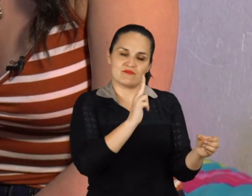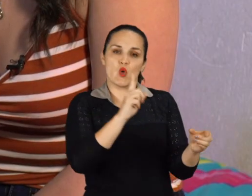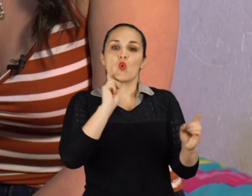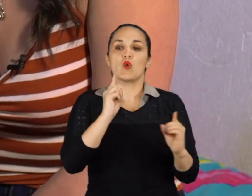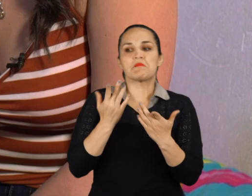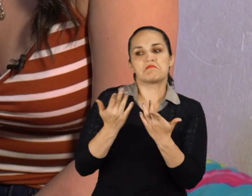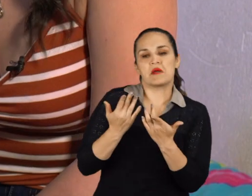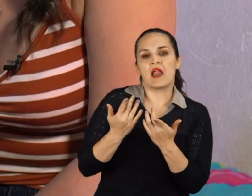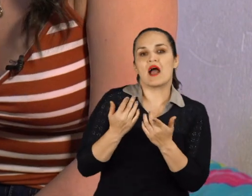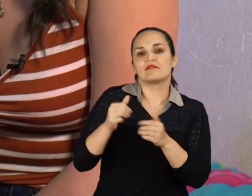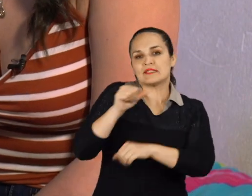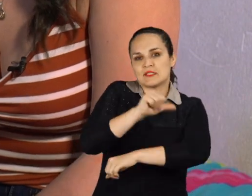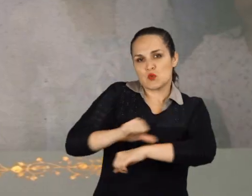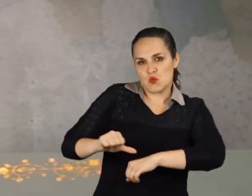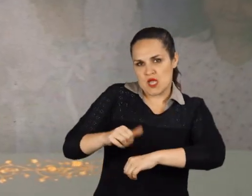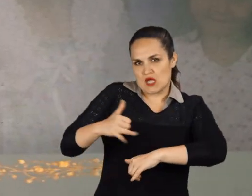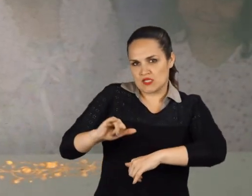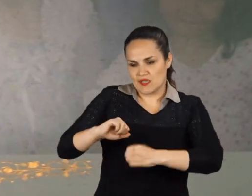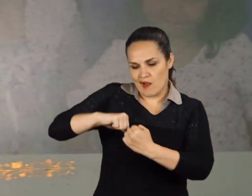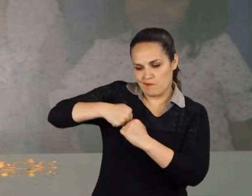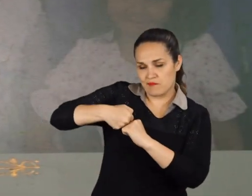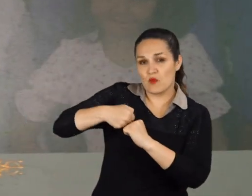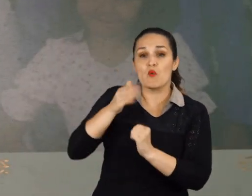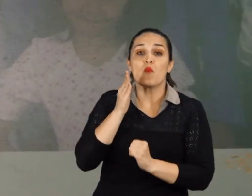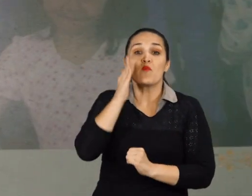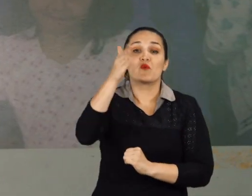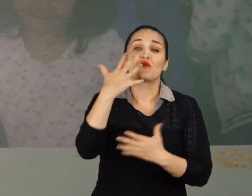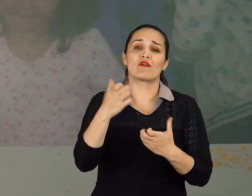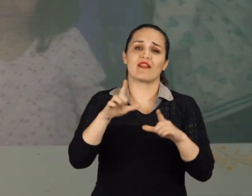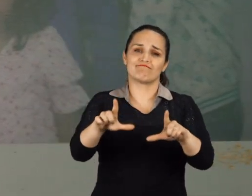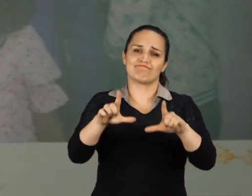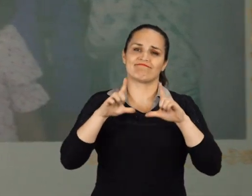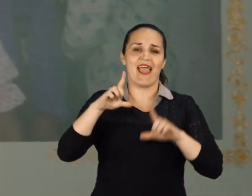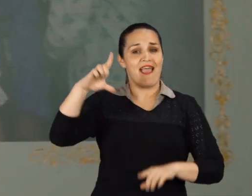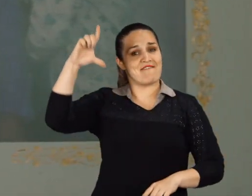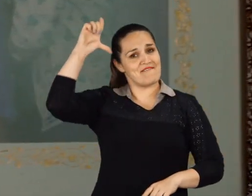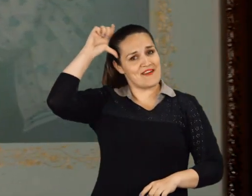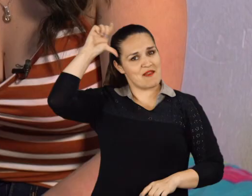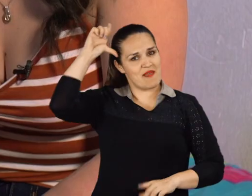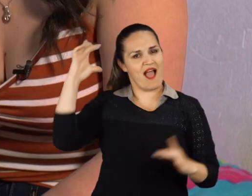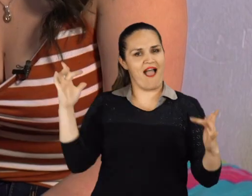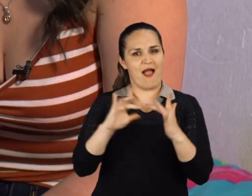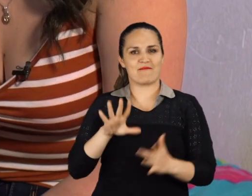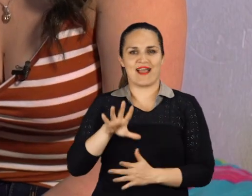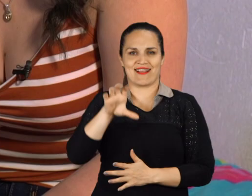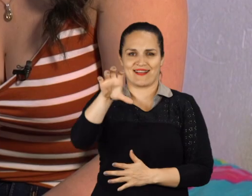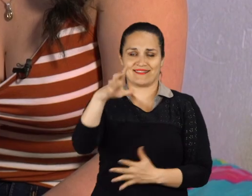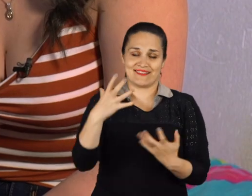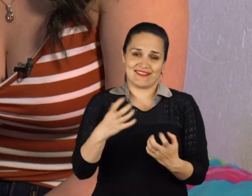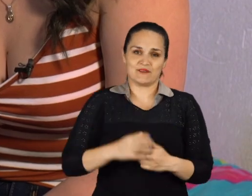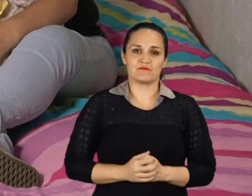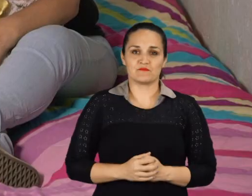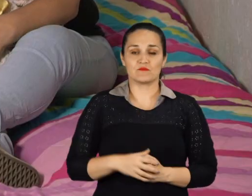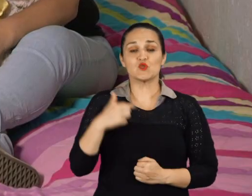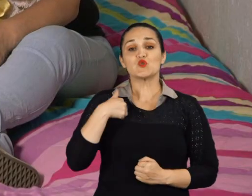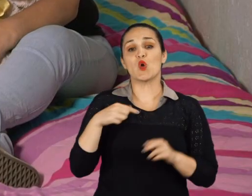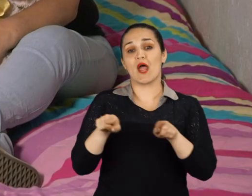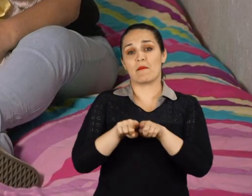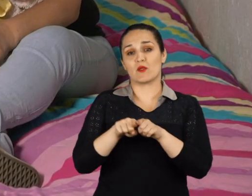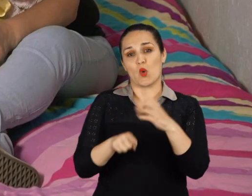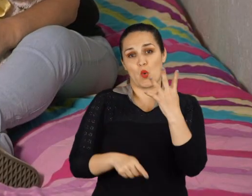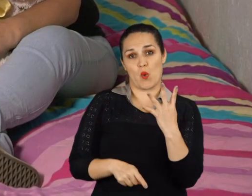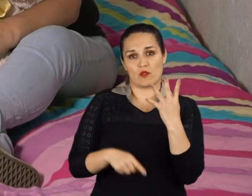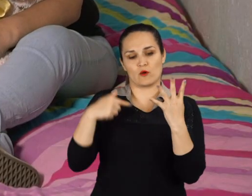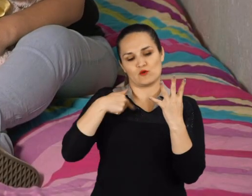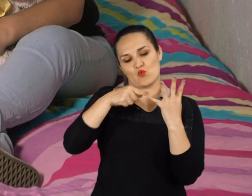ser enfermera oncológica. Tengo 4 hermanos, yo soy la menor, soy la más chiquita. Mi mamá se